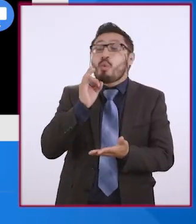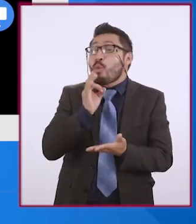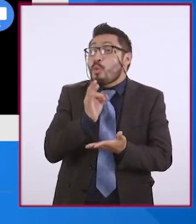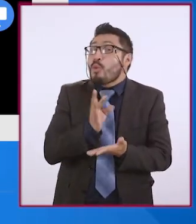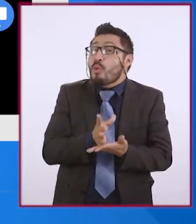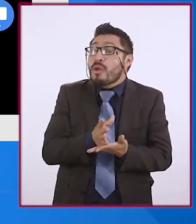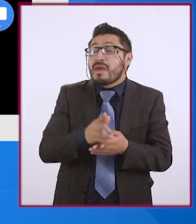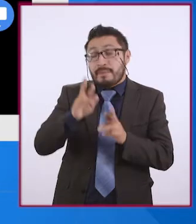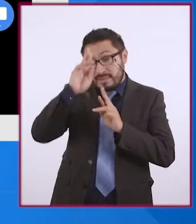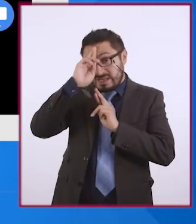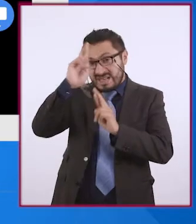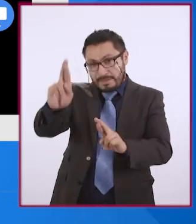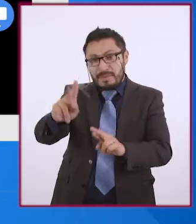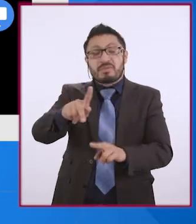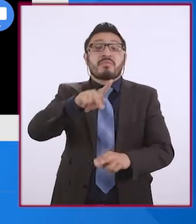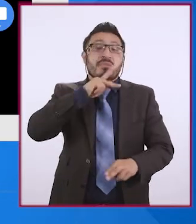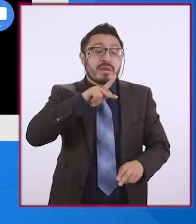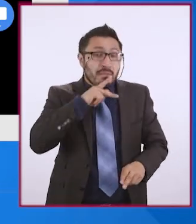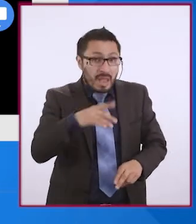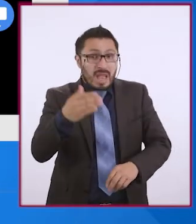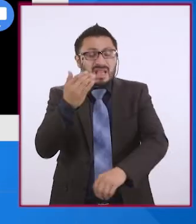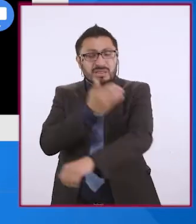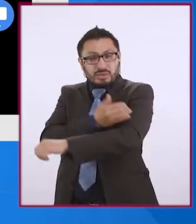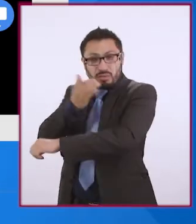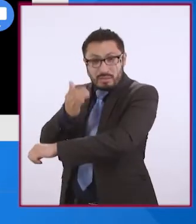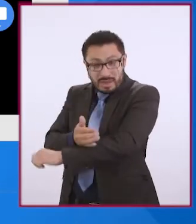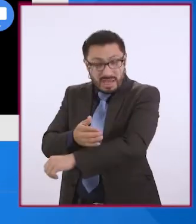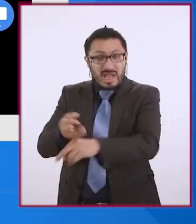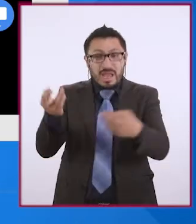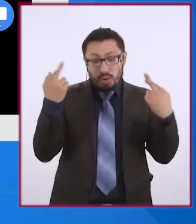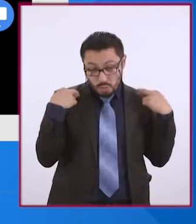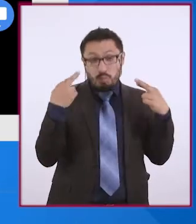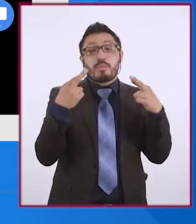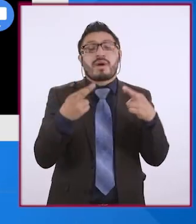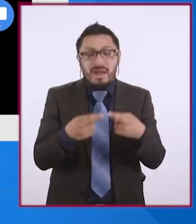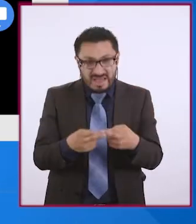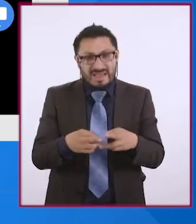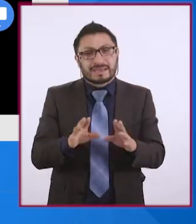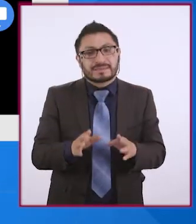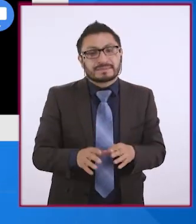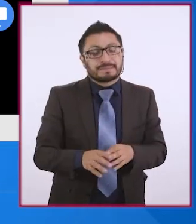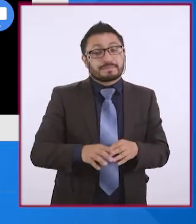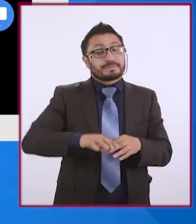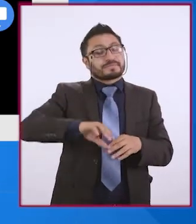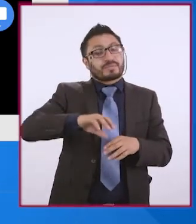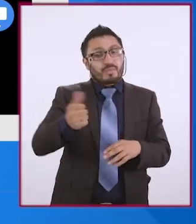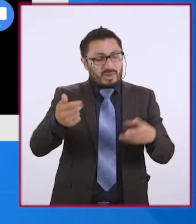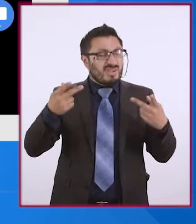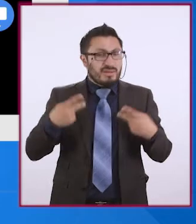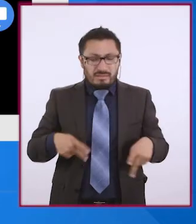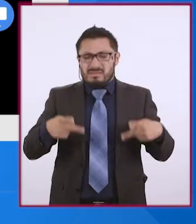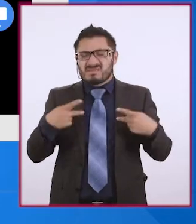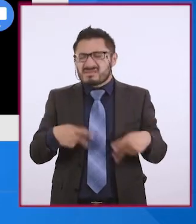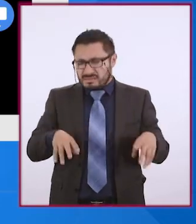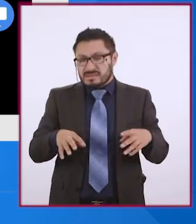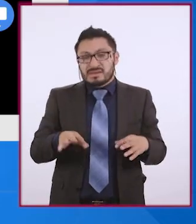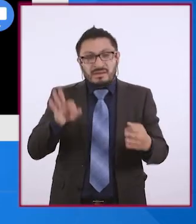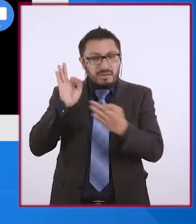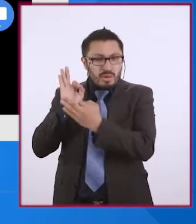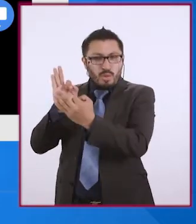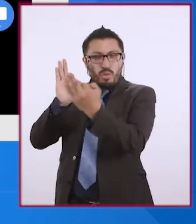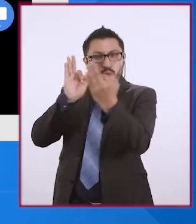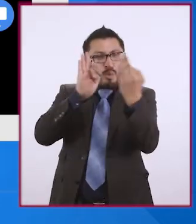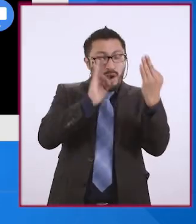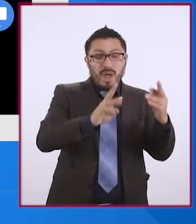entre nuestros padres, ante nuestros compañeros, nuestros maestros, ante otras personas,